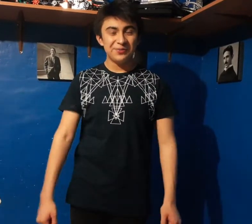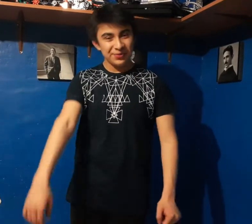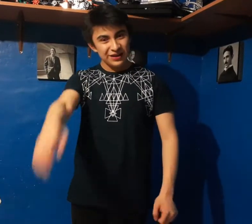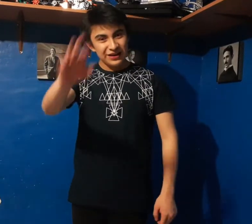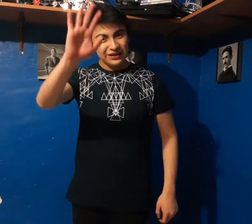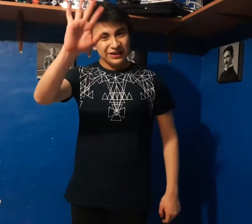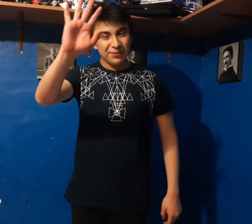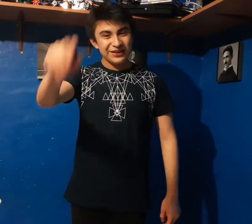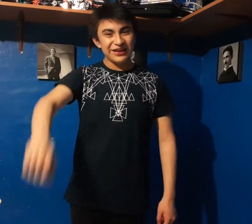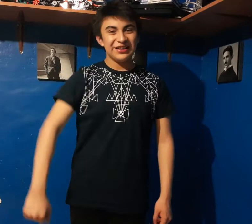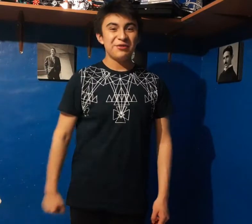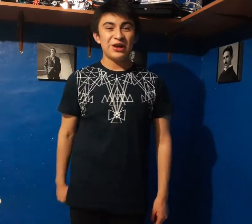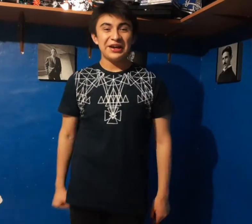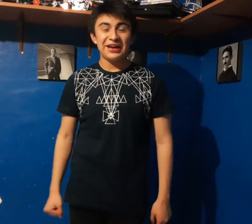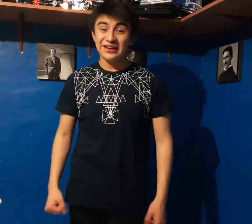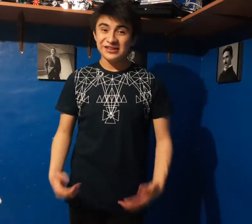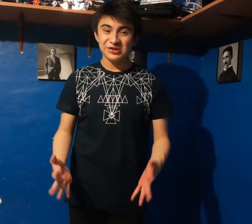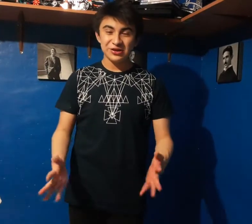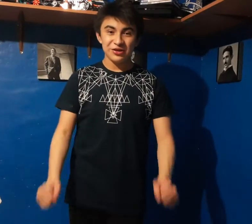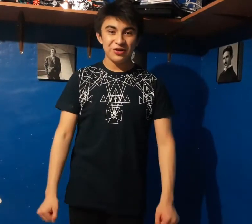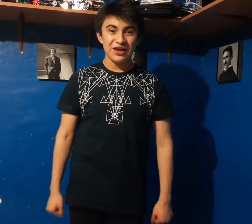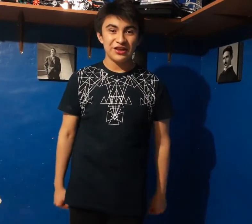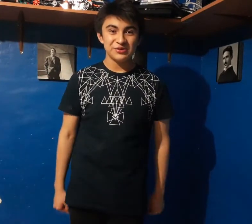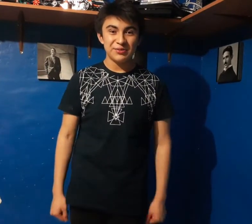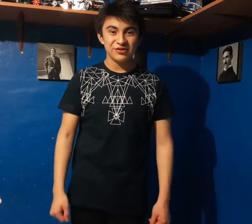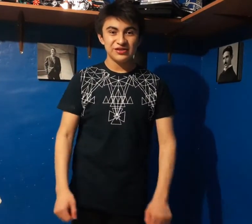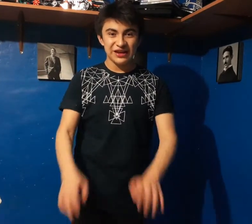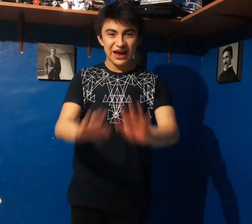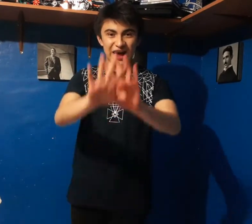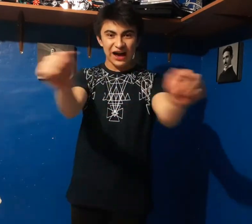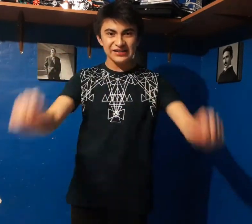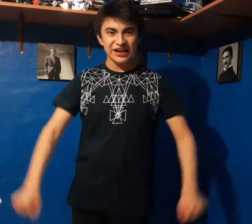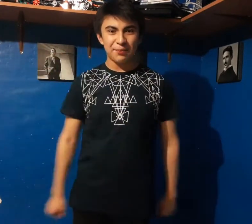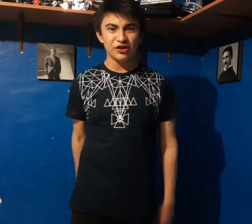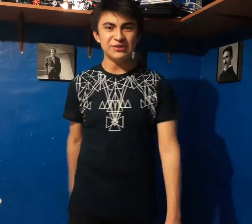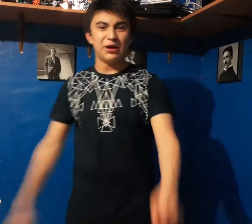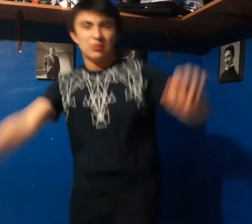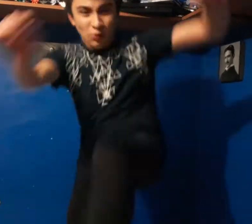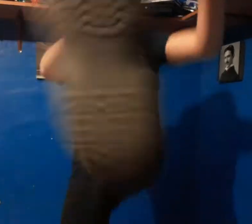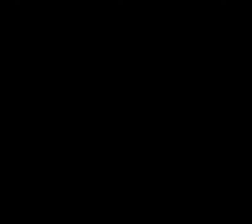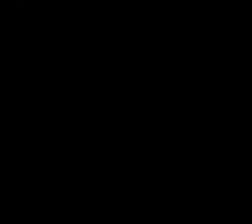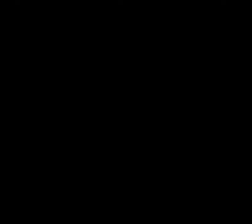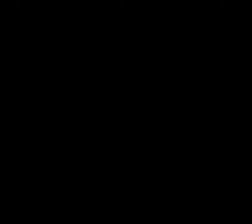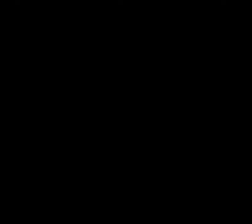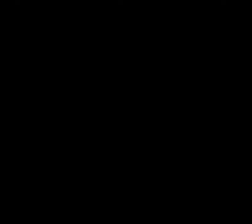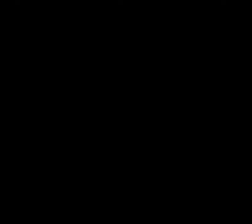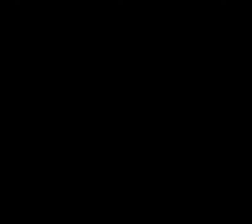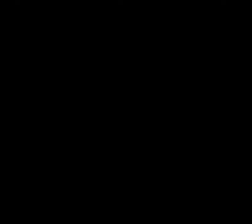Bueno, de parte del libro de Alejandría, eso es todo. Y nos vemos hasta la próxima.